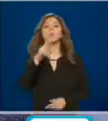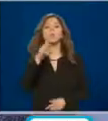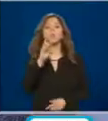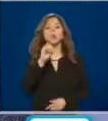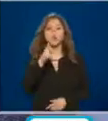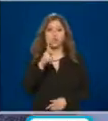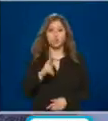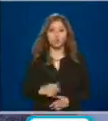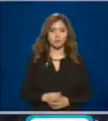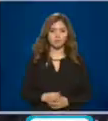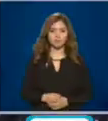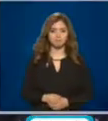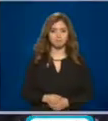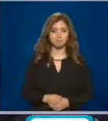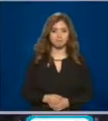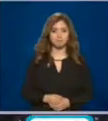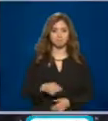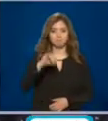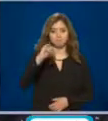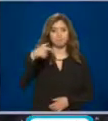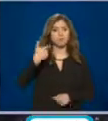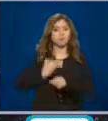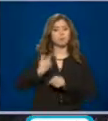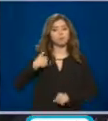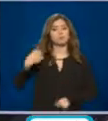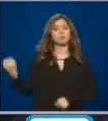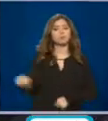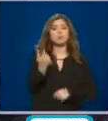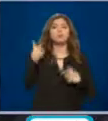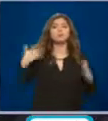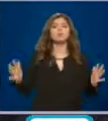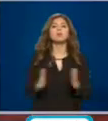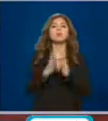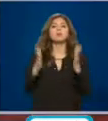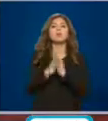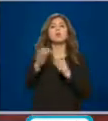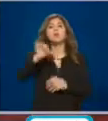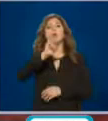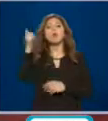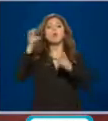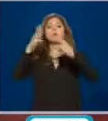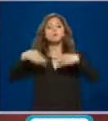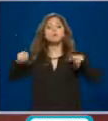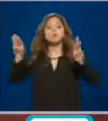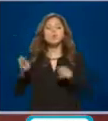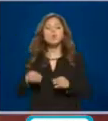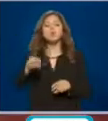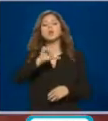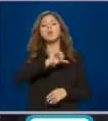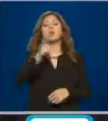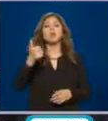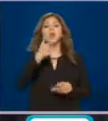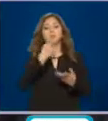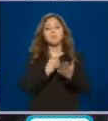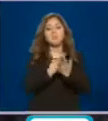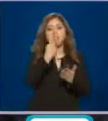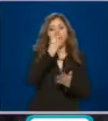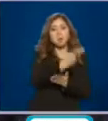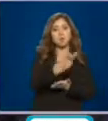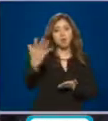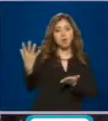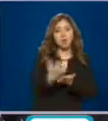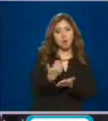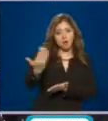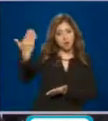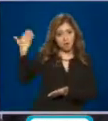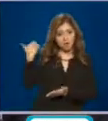Sí, hemos tenido la suerte en nuestra carrera de participar de algunos festivales. Ganamos el Peugeot Music Chile hace un par de años.